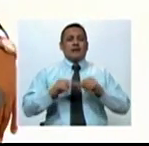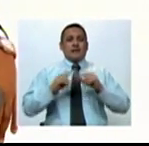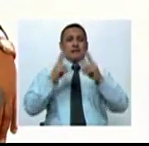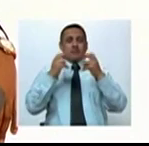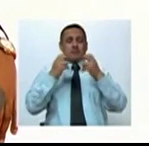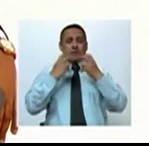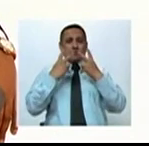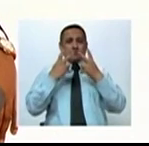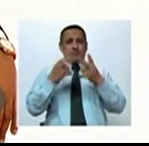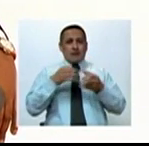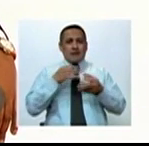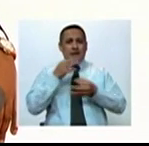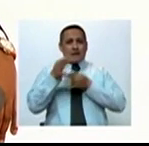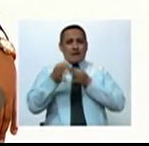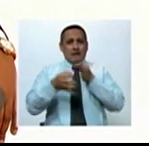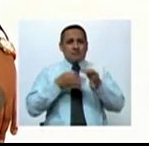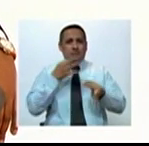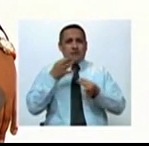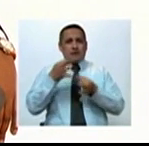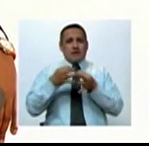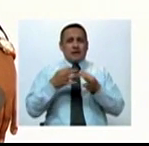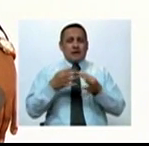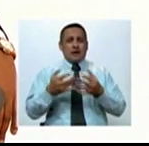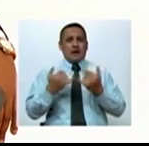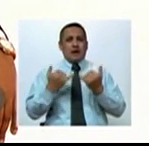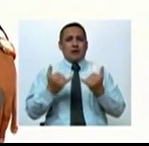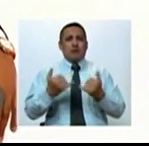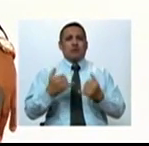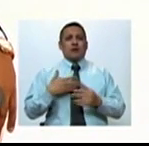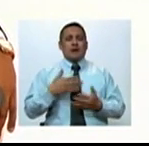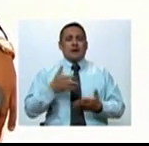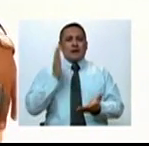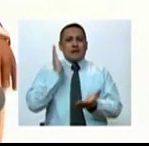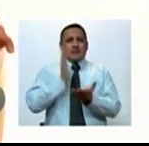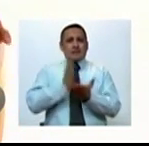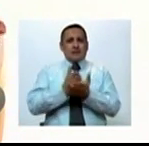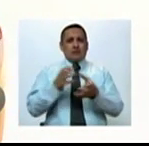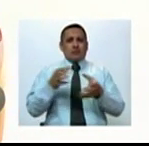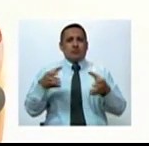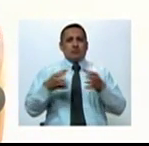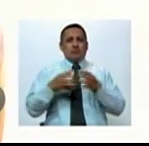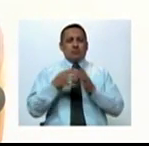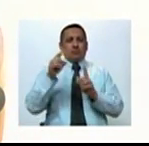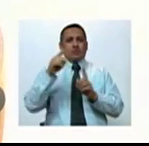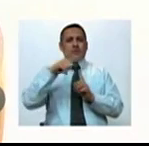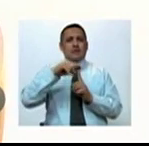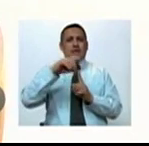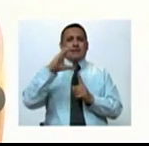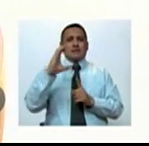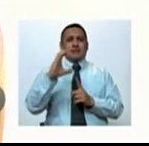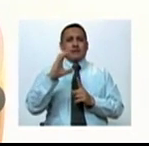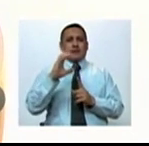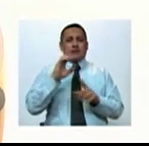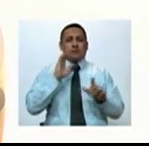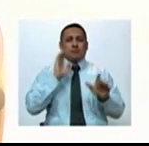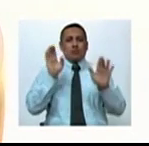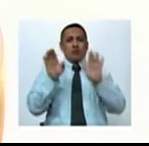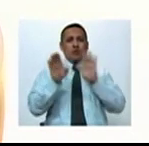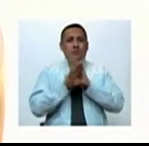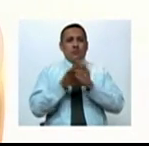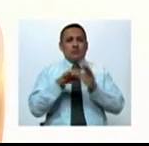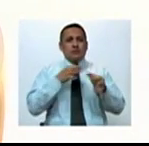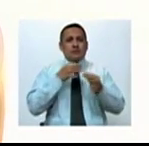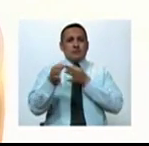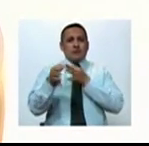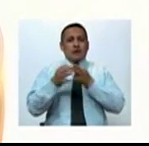el caso al que se refiere la sentencia del tribunal. En ese caso